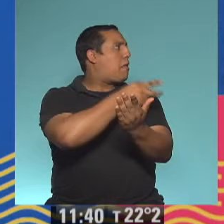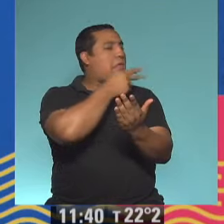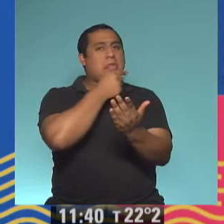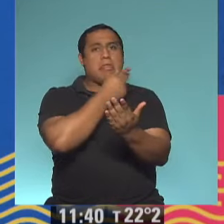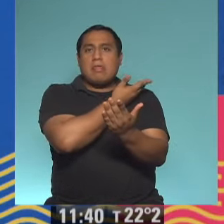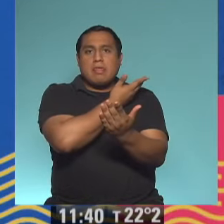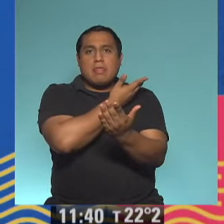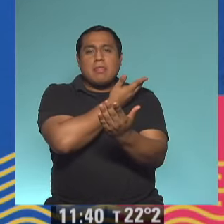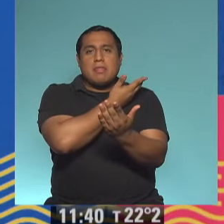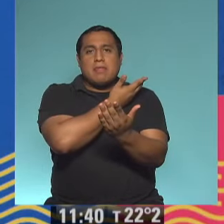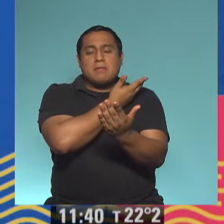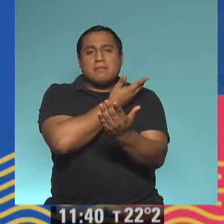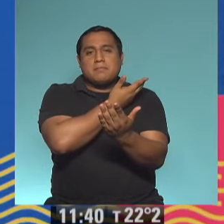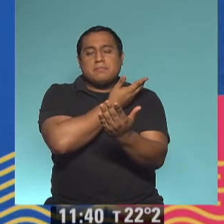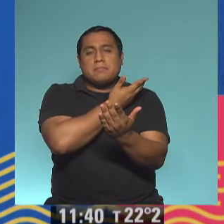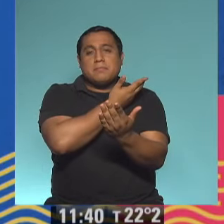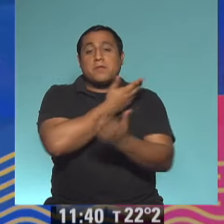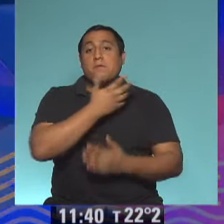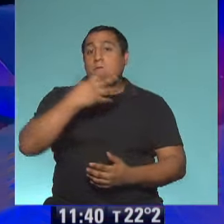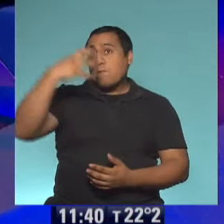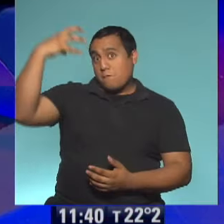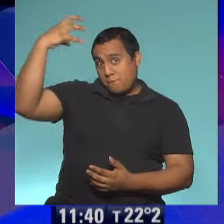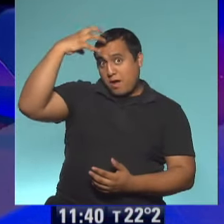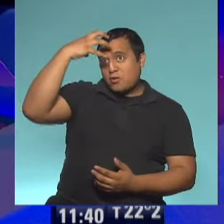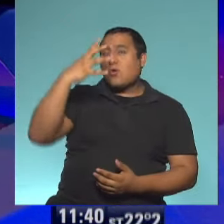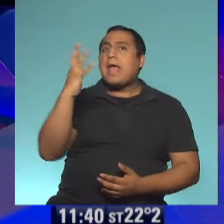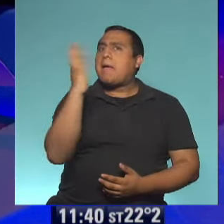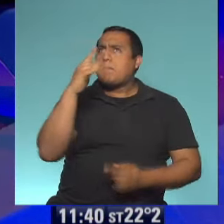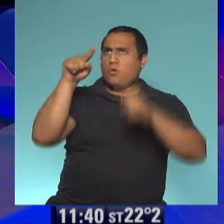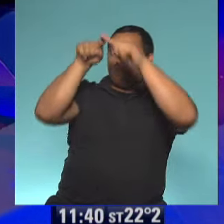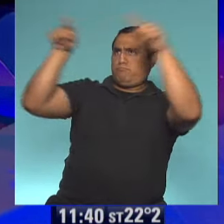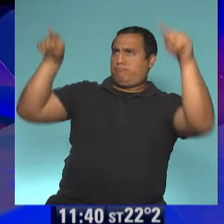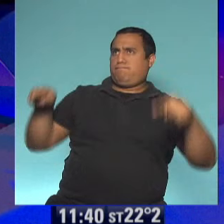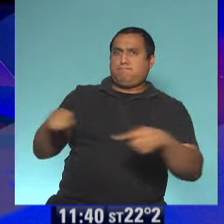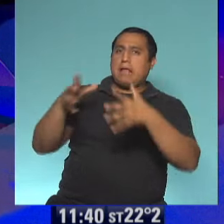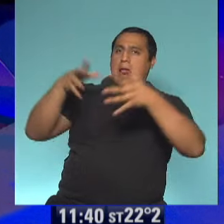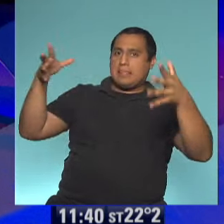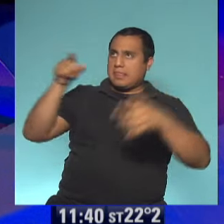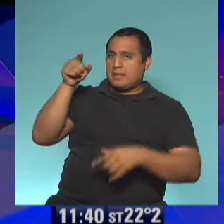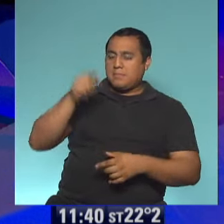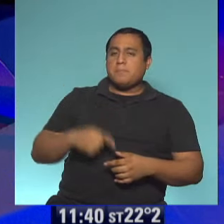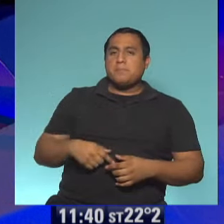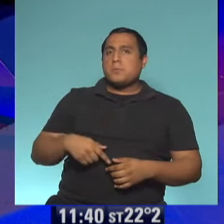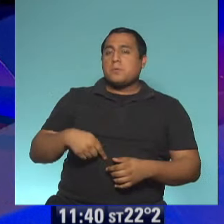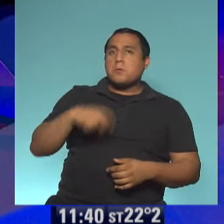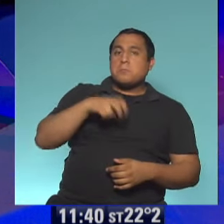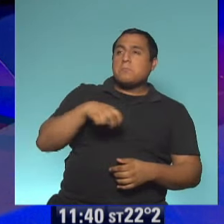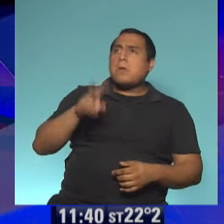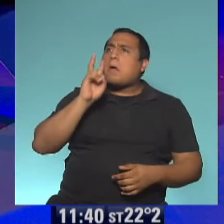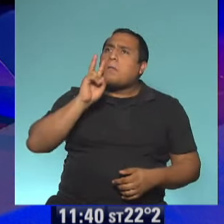nada. En el baño hay un espejo muy grande. Bien. Vas y te miras en